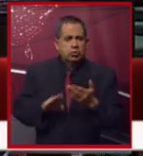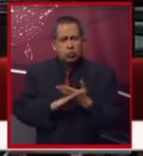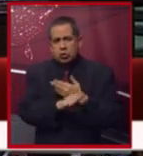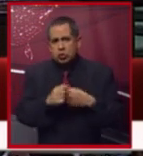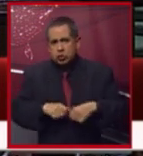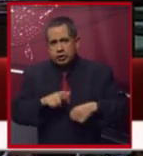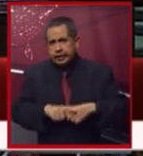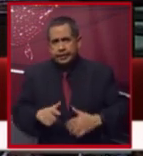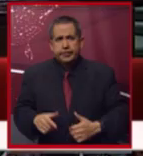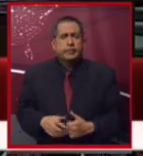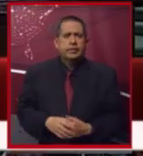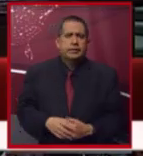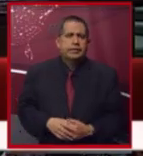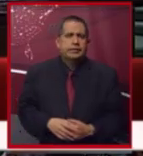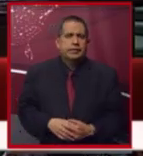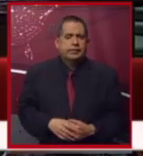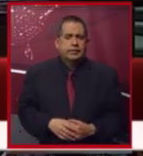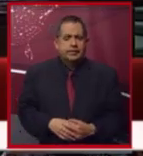social.